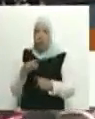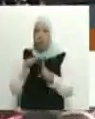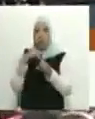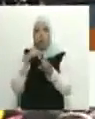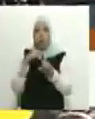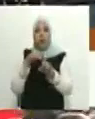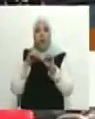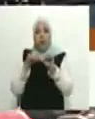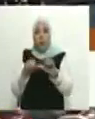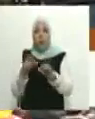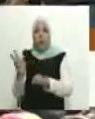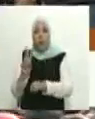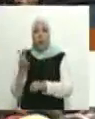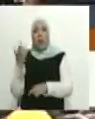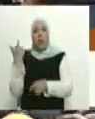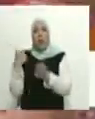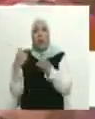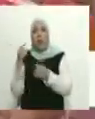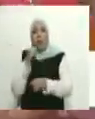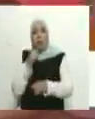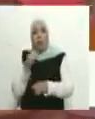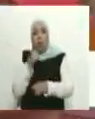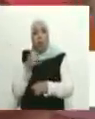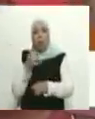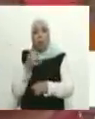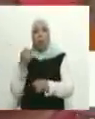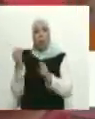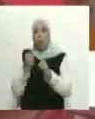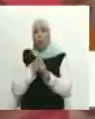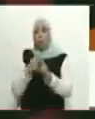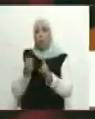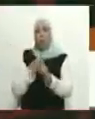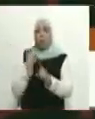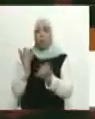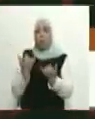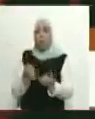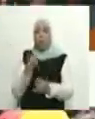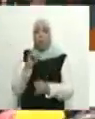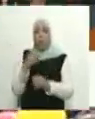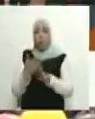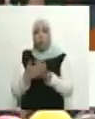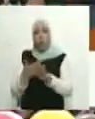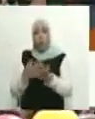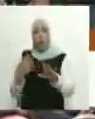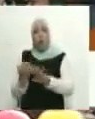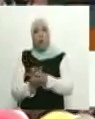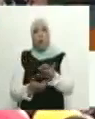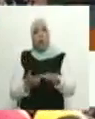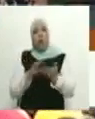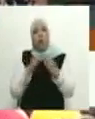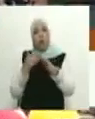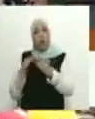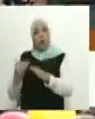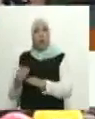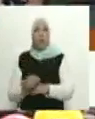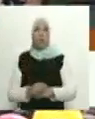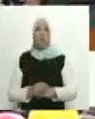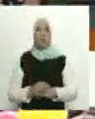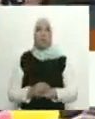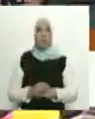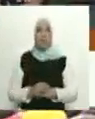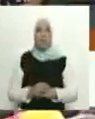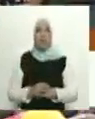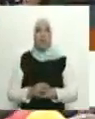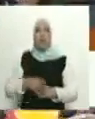hubiese seguido como venía, que no se metían con nosotros, hoy tendrían resuelto todos los problemas de esta comunidad. Estaría